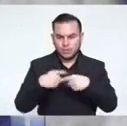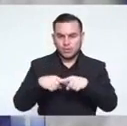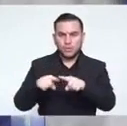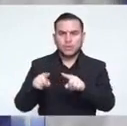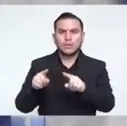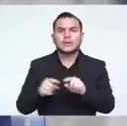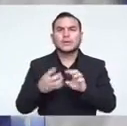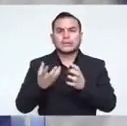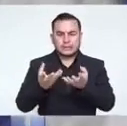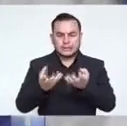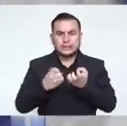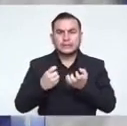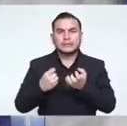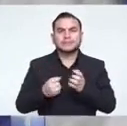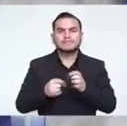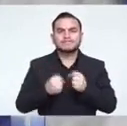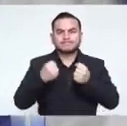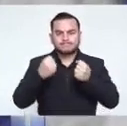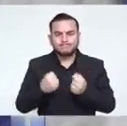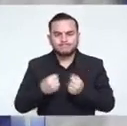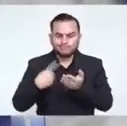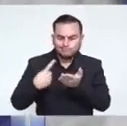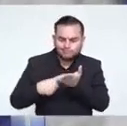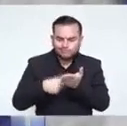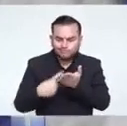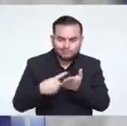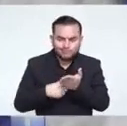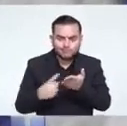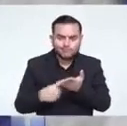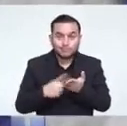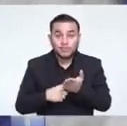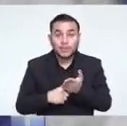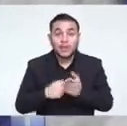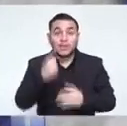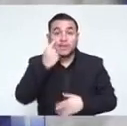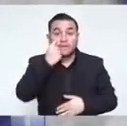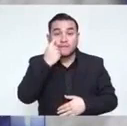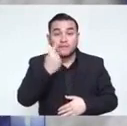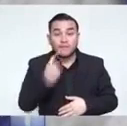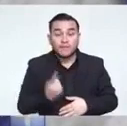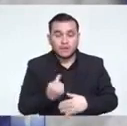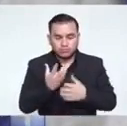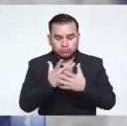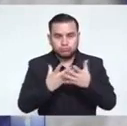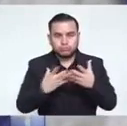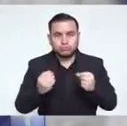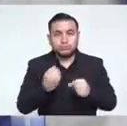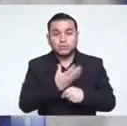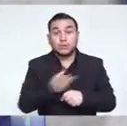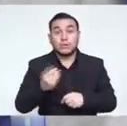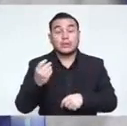a sentarnos con ellos, a discutir con ellos y a encontrarle de una manera